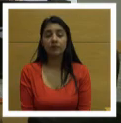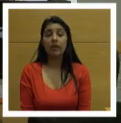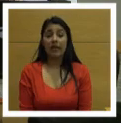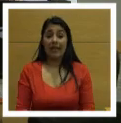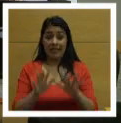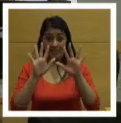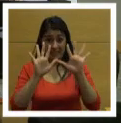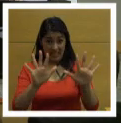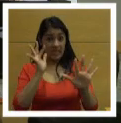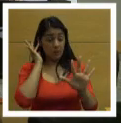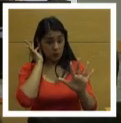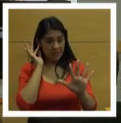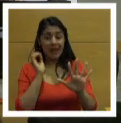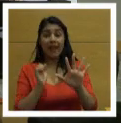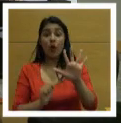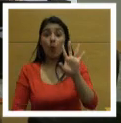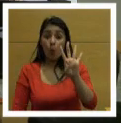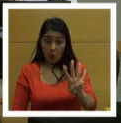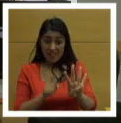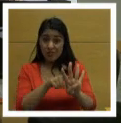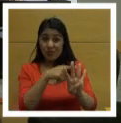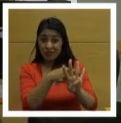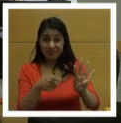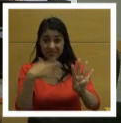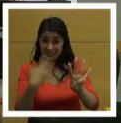4 de cada 10 mujeres han vivido violencia psicológica.